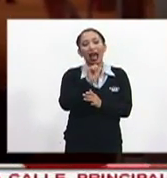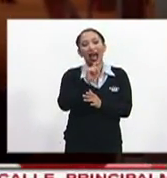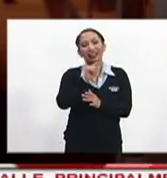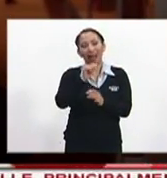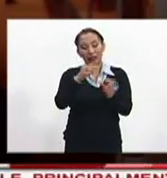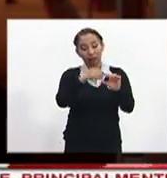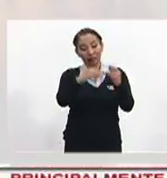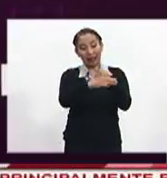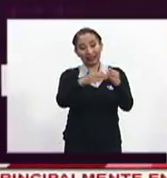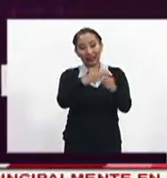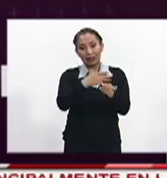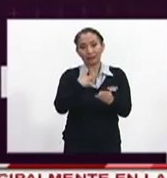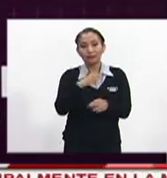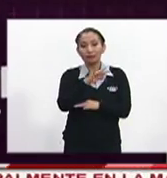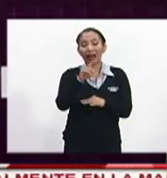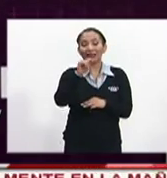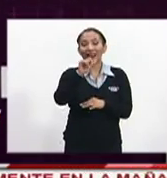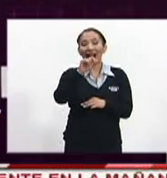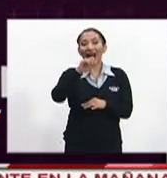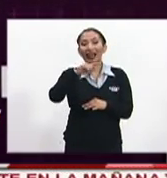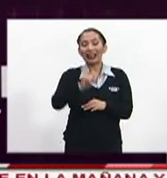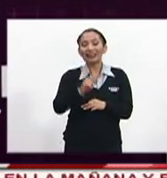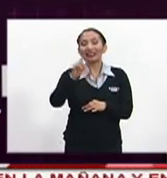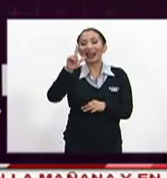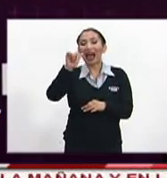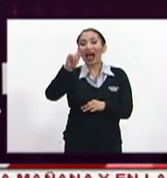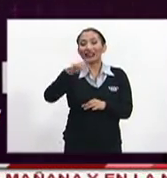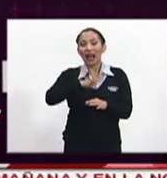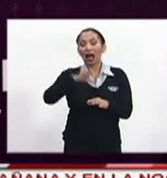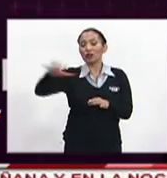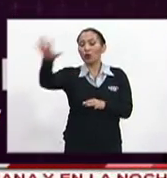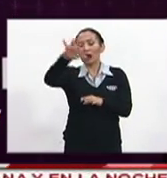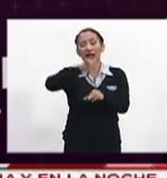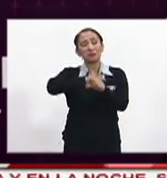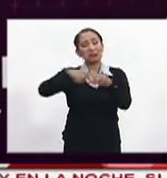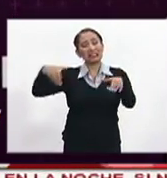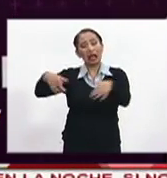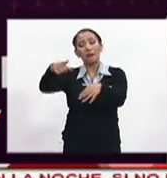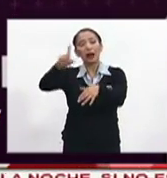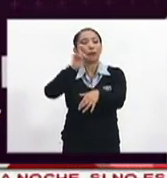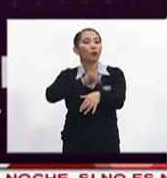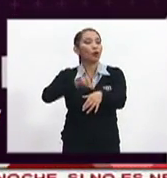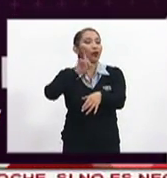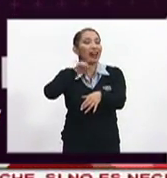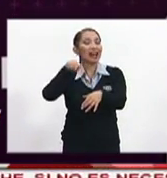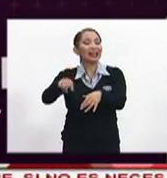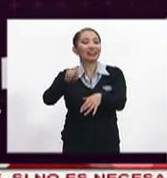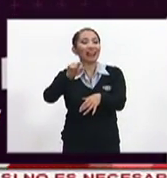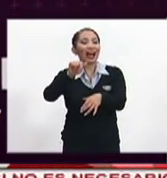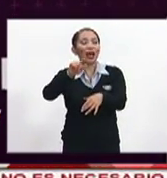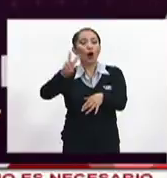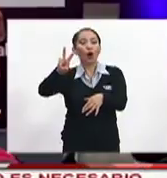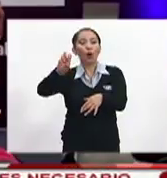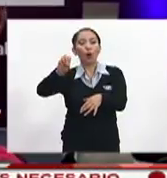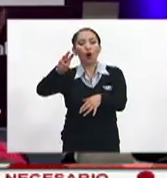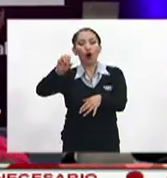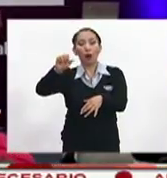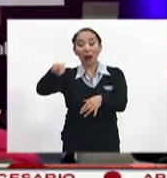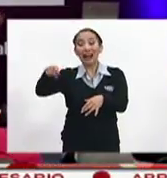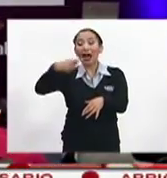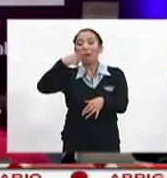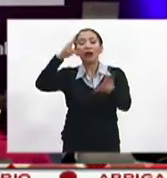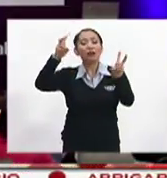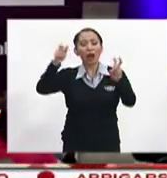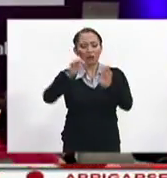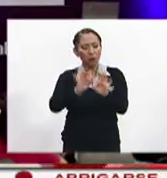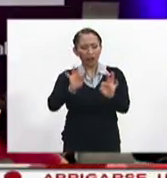esté al alcance de todos. Dentro de Talentland también se encuentra un área exclusiva para las mujeres, Talent Woman, en el que ellas hablan